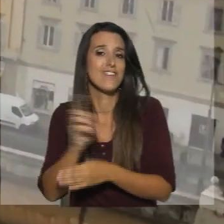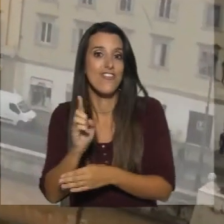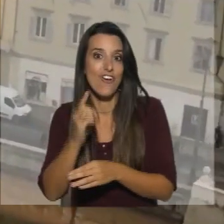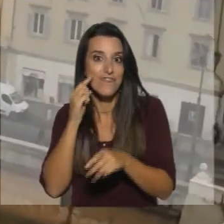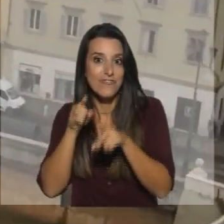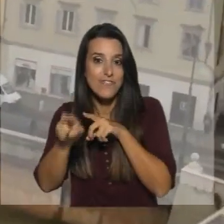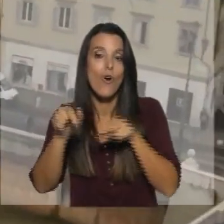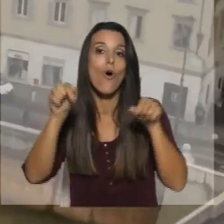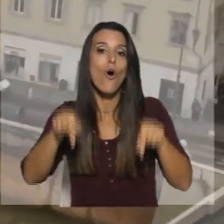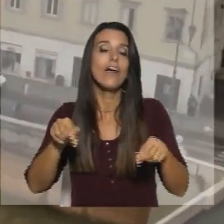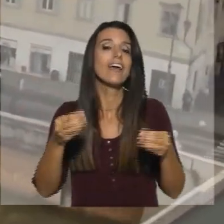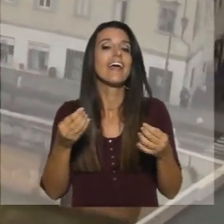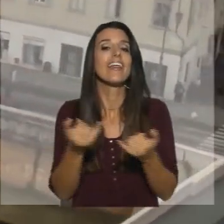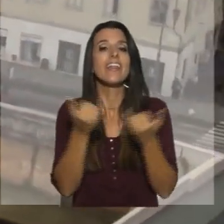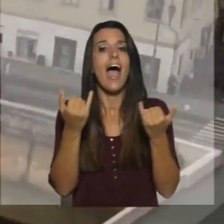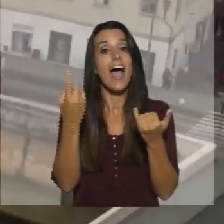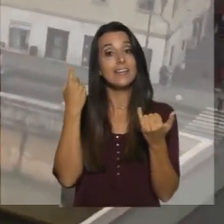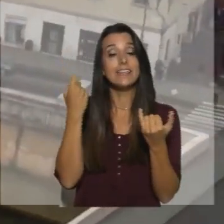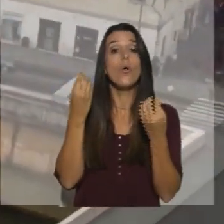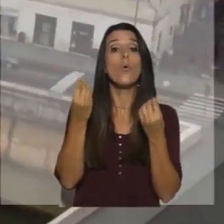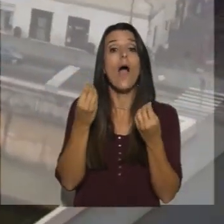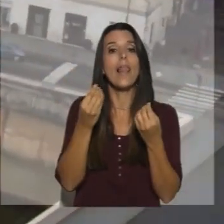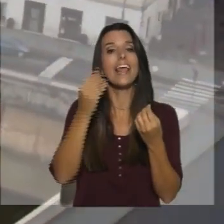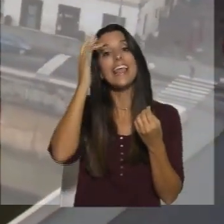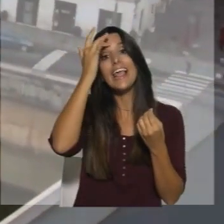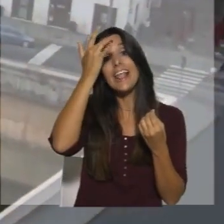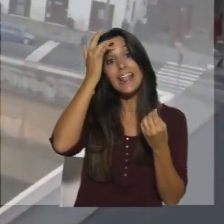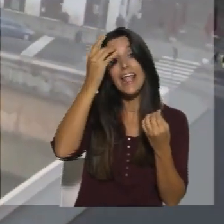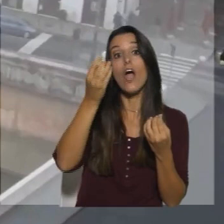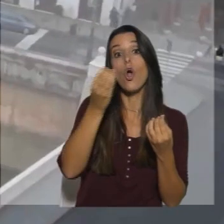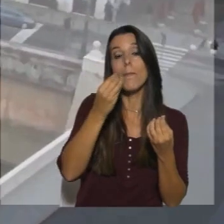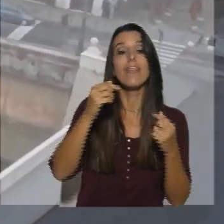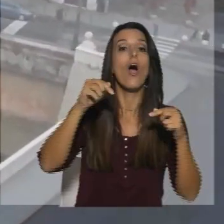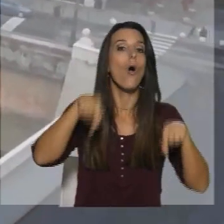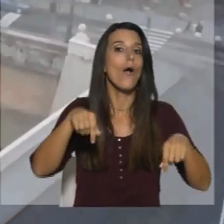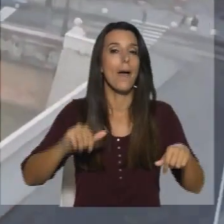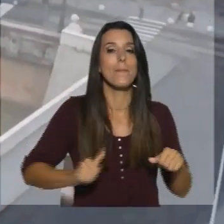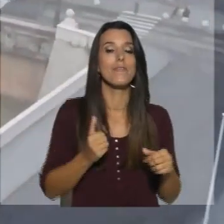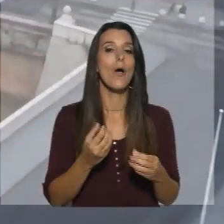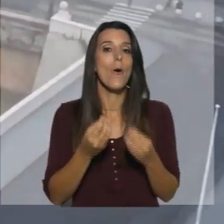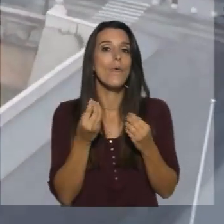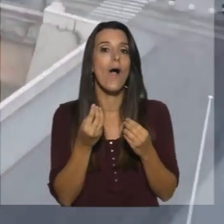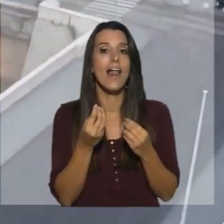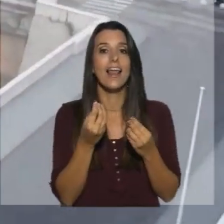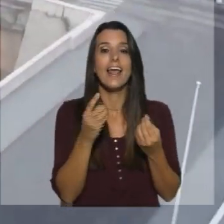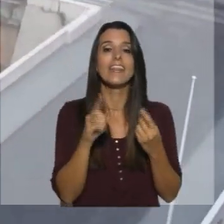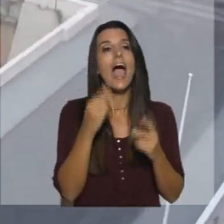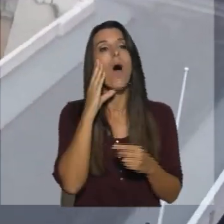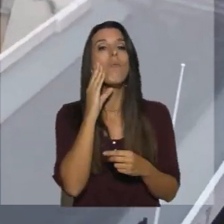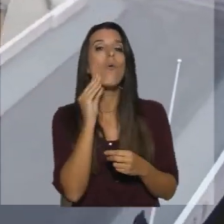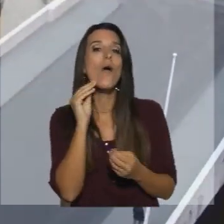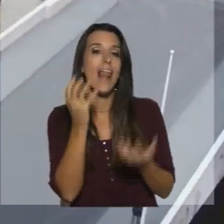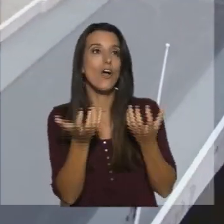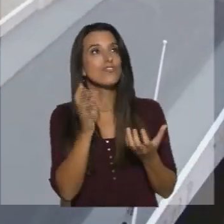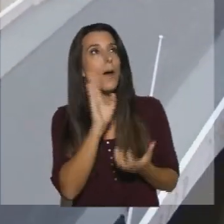porque nosotros hoy vamos a estar disfrutando, como ayer disfrutamos de los sabores de la India, ajá, hoy vamos a disfrutar de los sabores de la abuela, los sabores de la